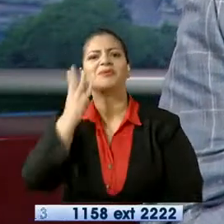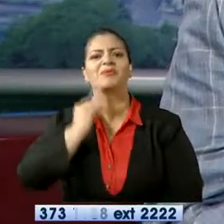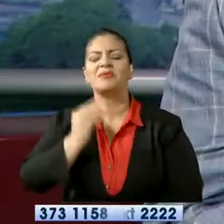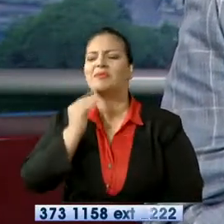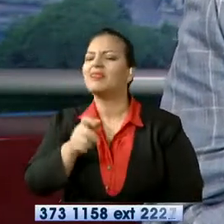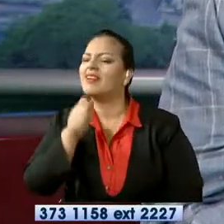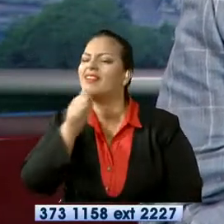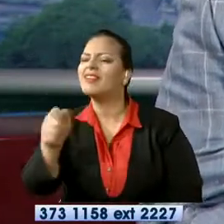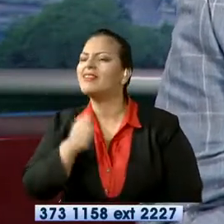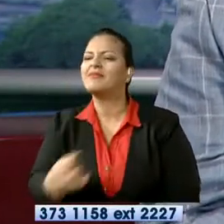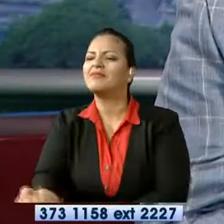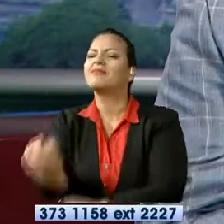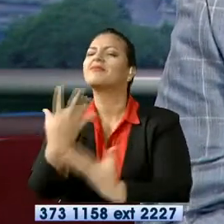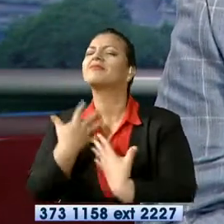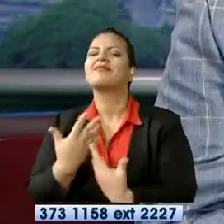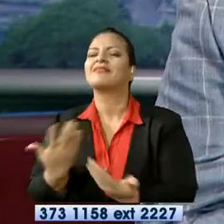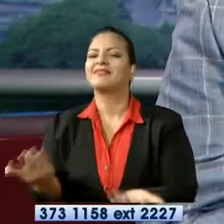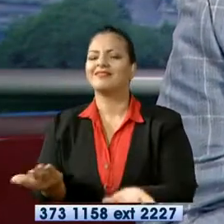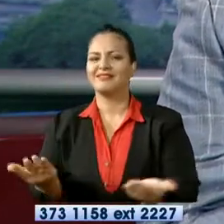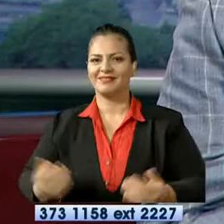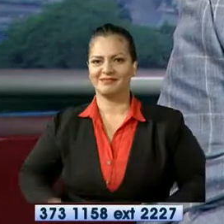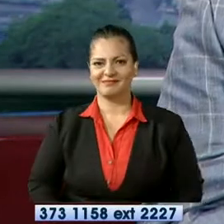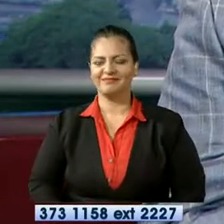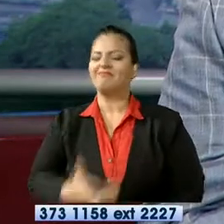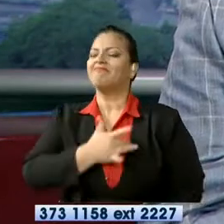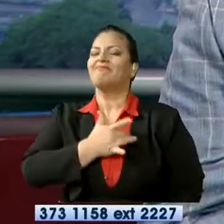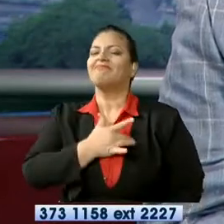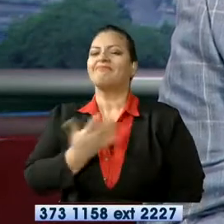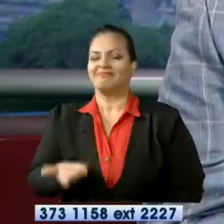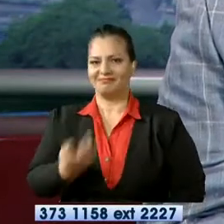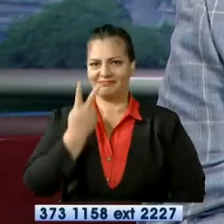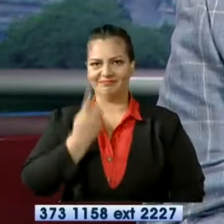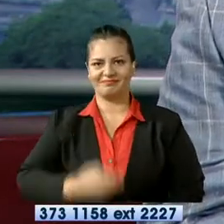atleta nacional acerca de ese momento. Veamos.